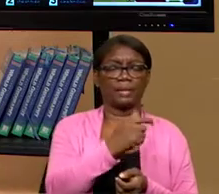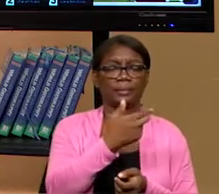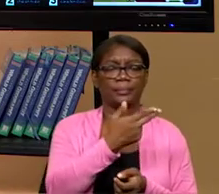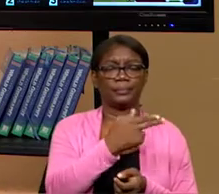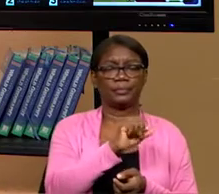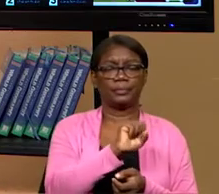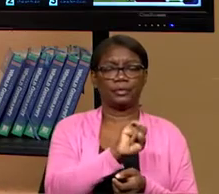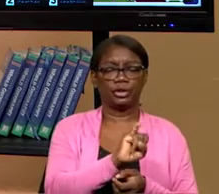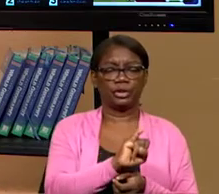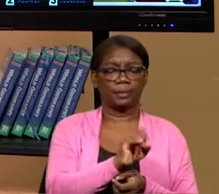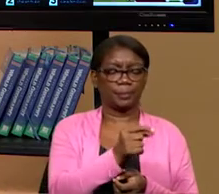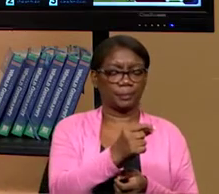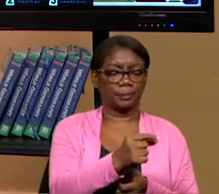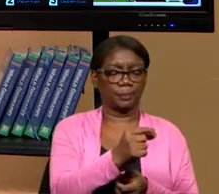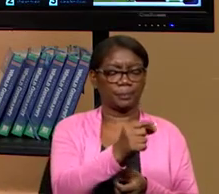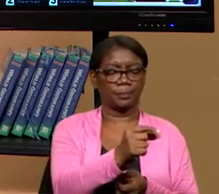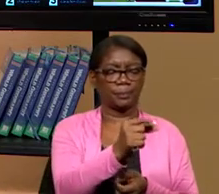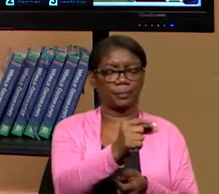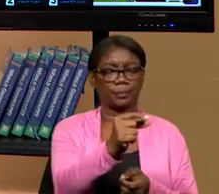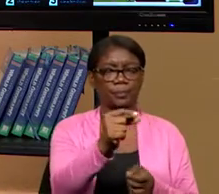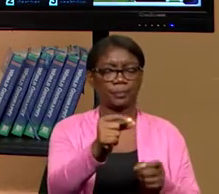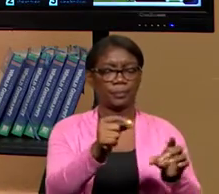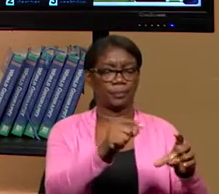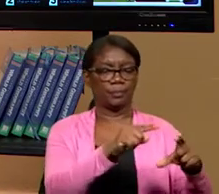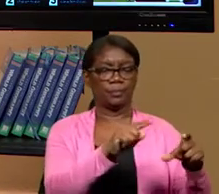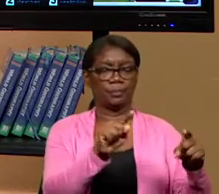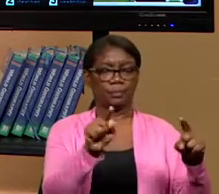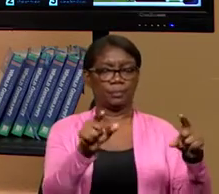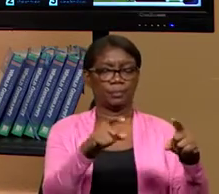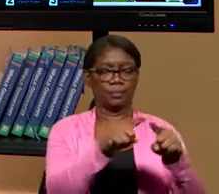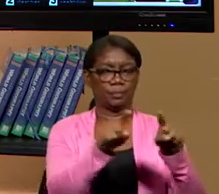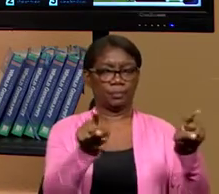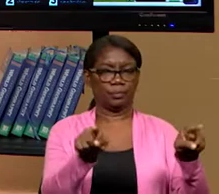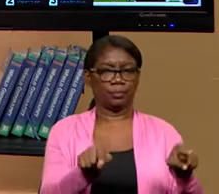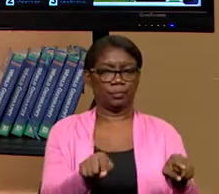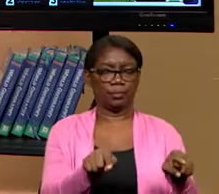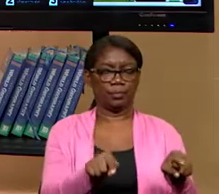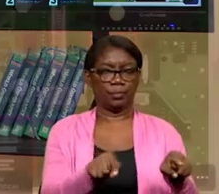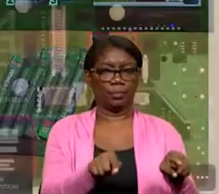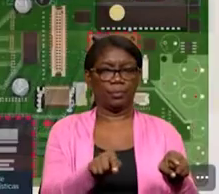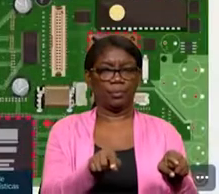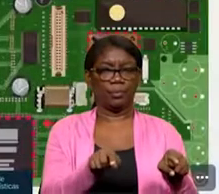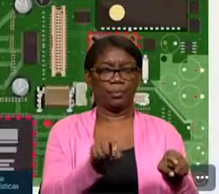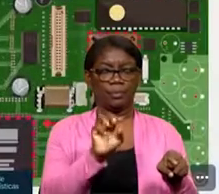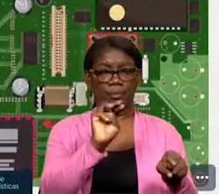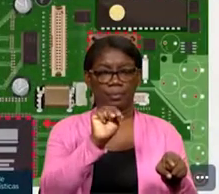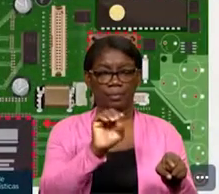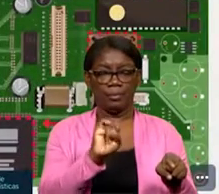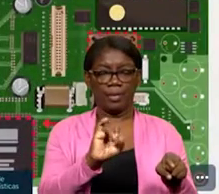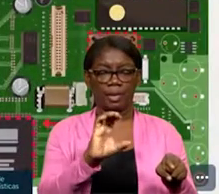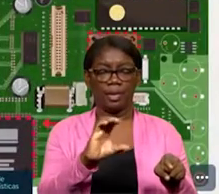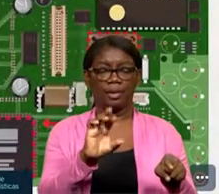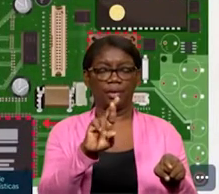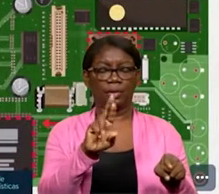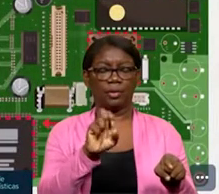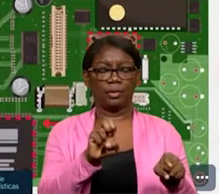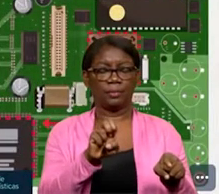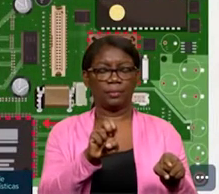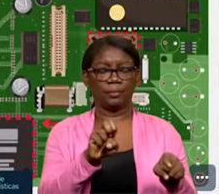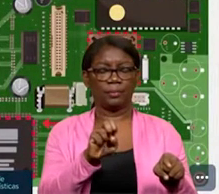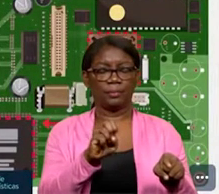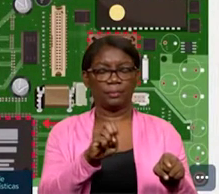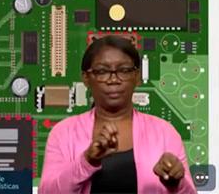ustedes observan que en la tarjeta de control hay un microcontrolador. Ese